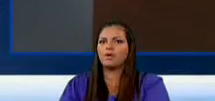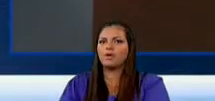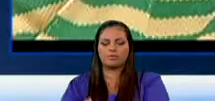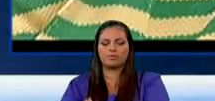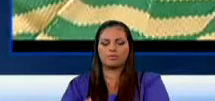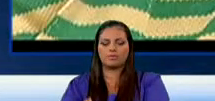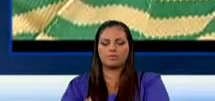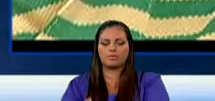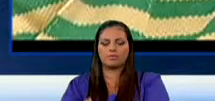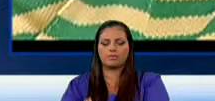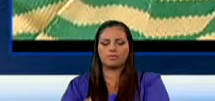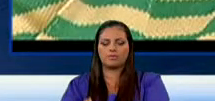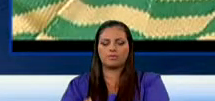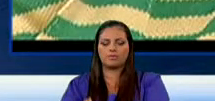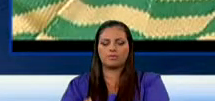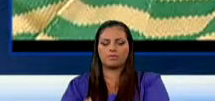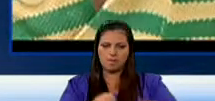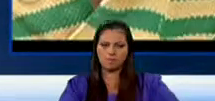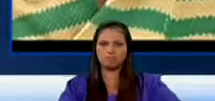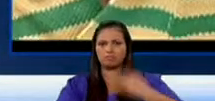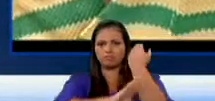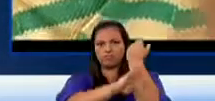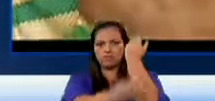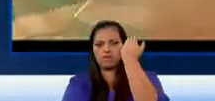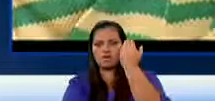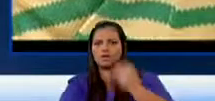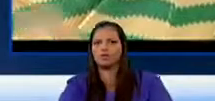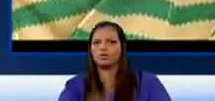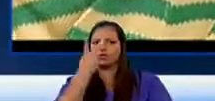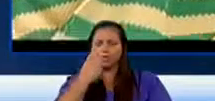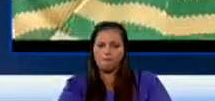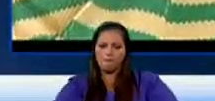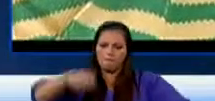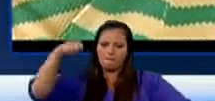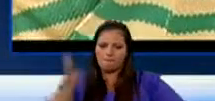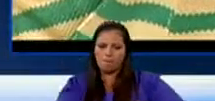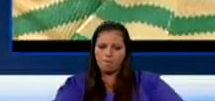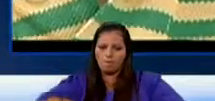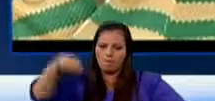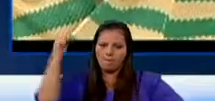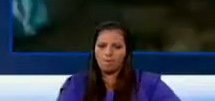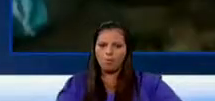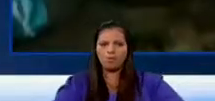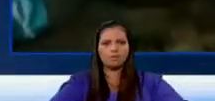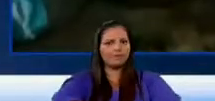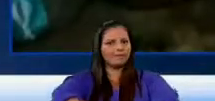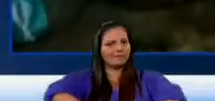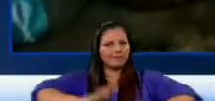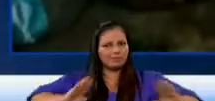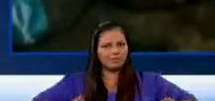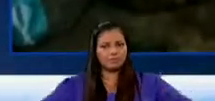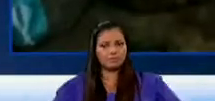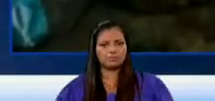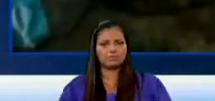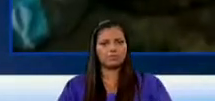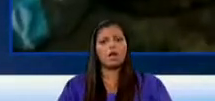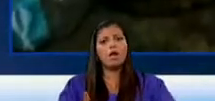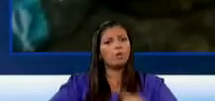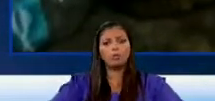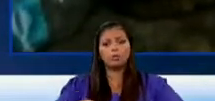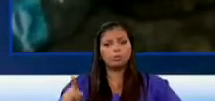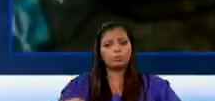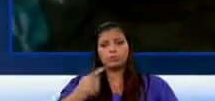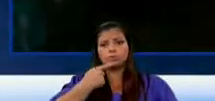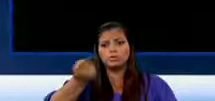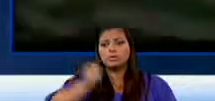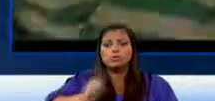Ya cuando ves el peludo no te pones nervioso. Y dicen que se trauman y yo de tarado no tengo nada. perdónenme, con todo respeto. Ahora en ese caso